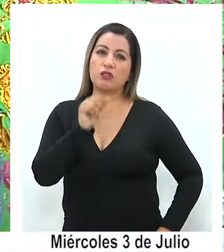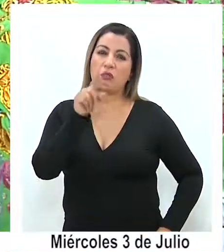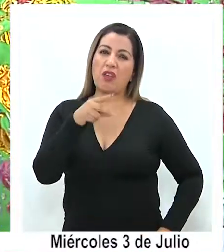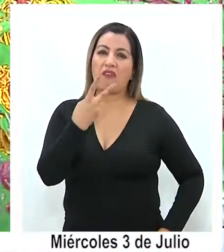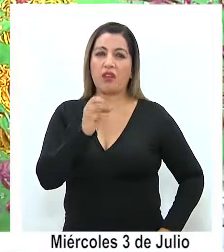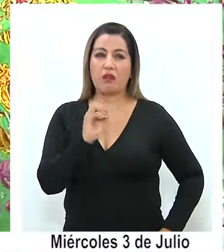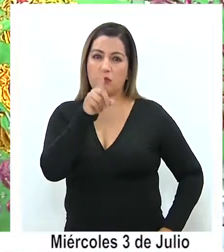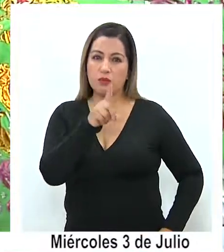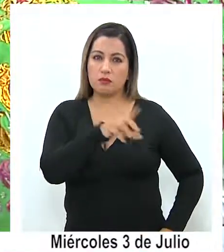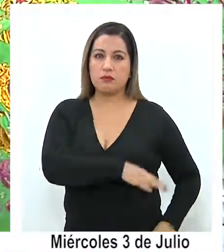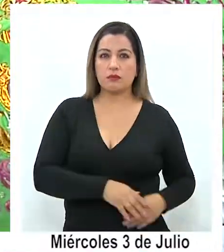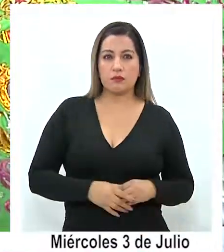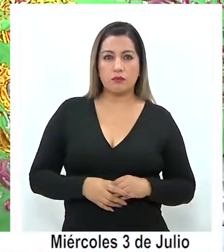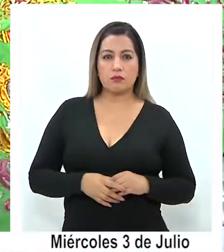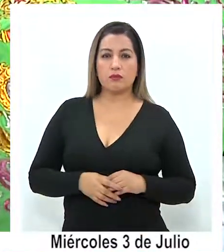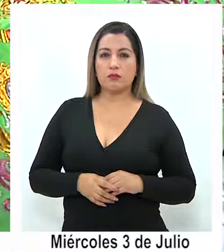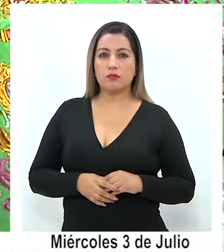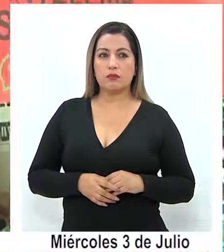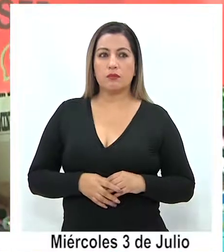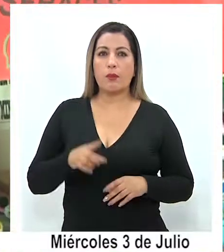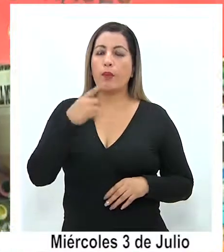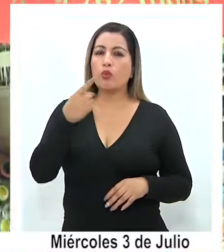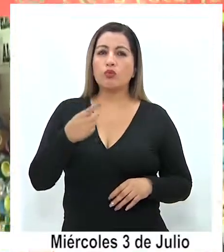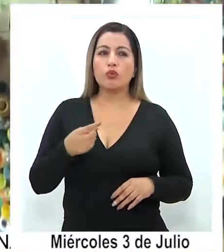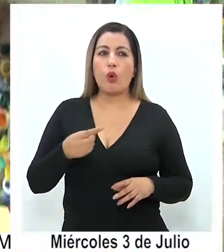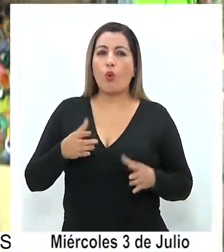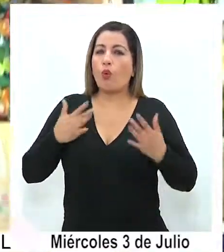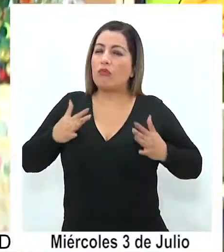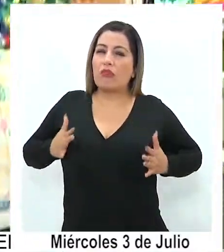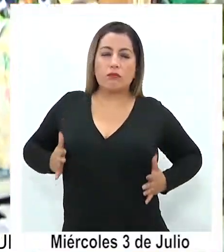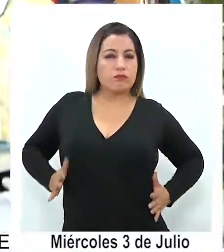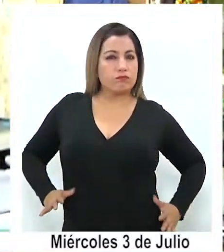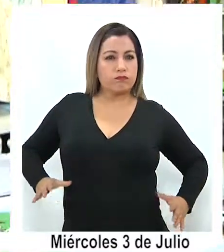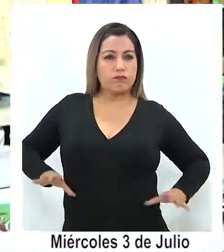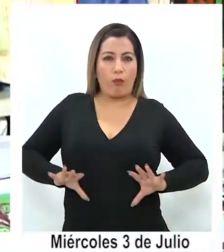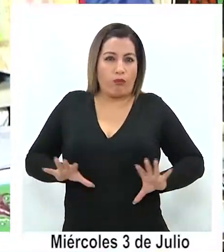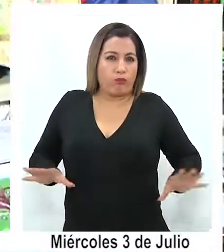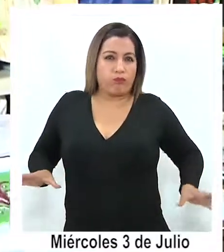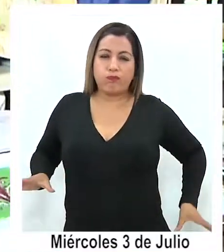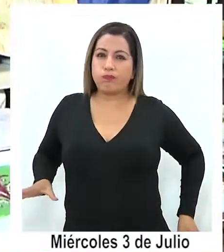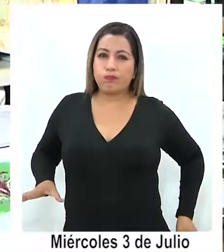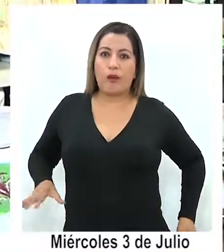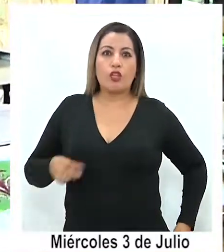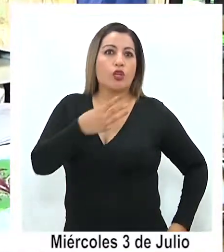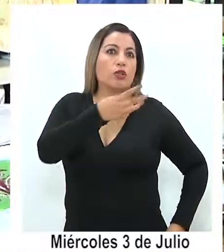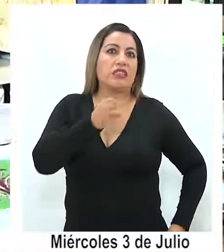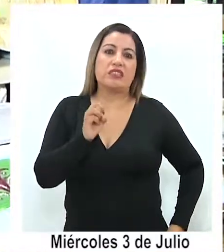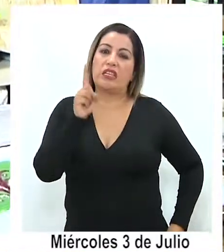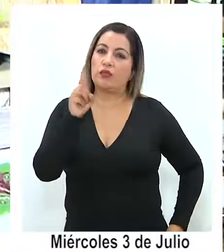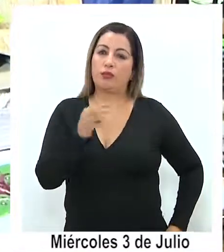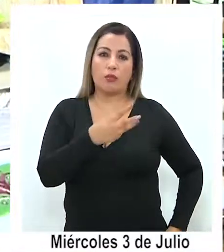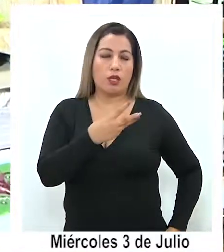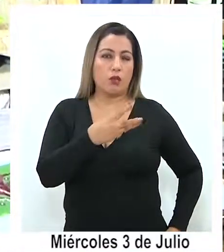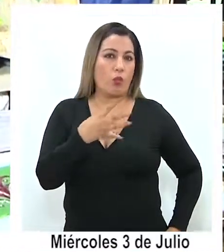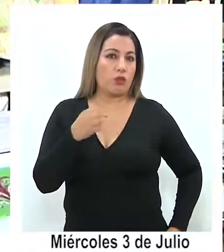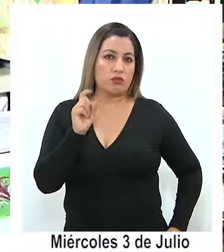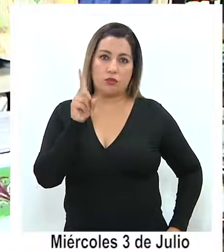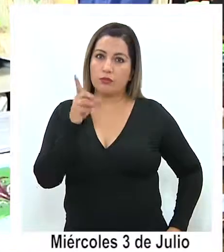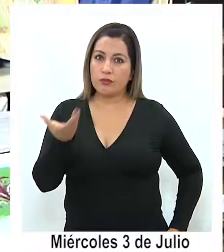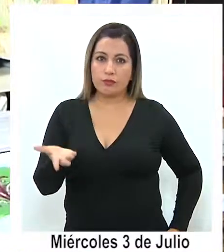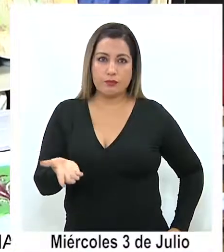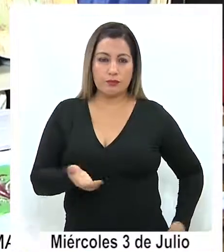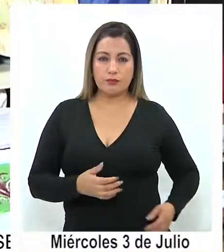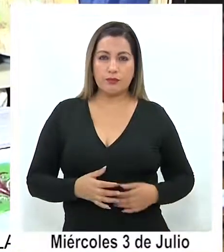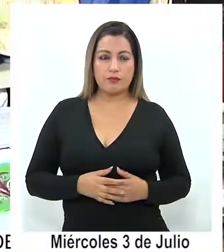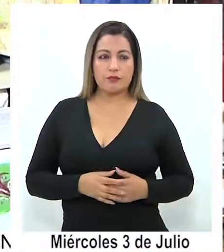20, mil pesos. ¿Y uno así bien elaborado? No, estas cosas sí salen 300, 400, depende de